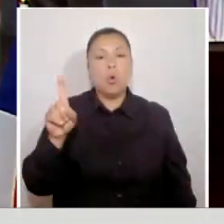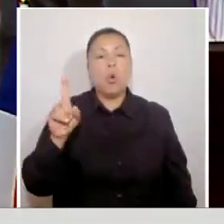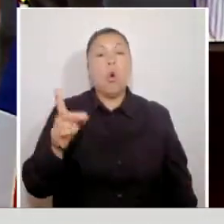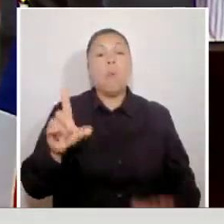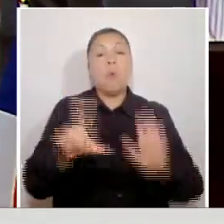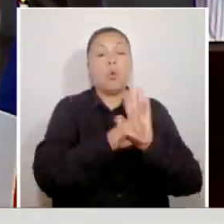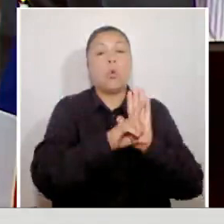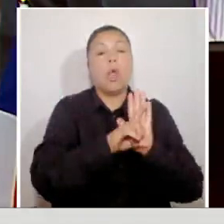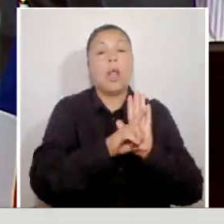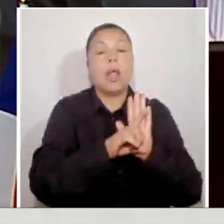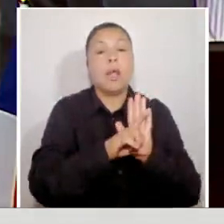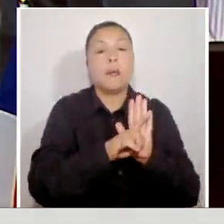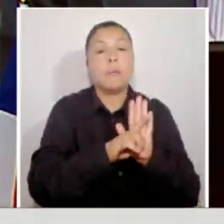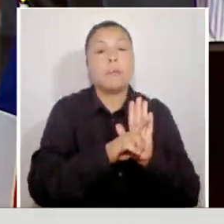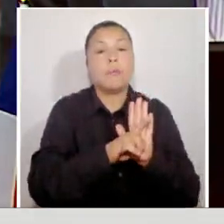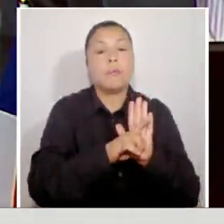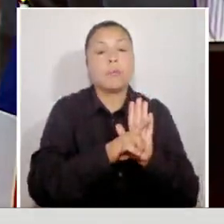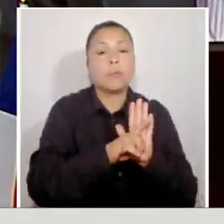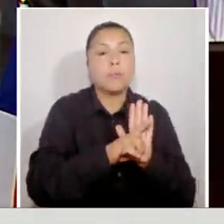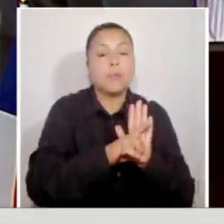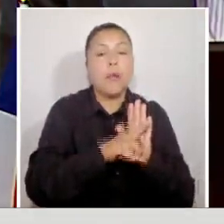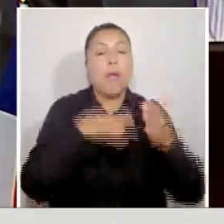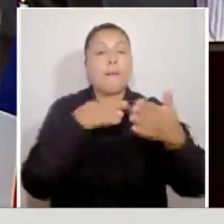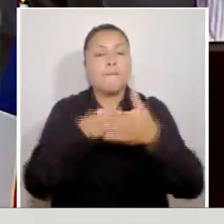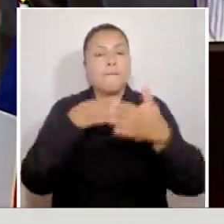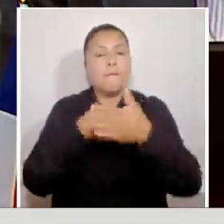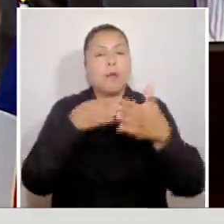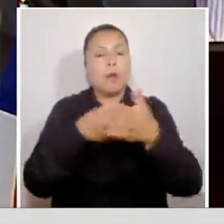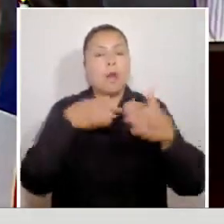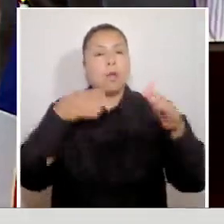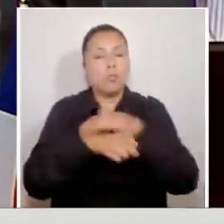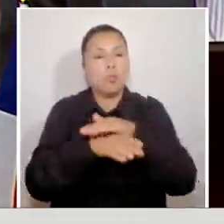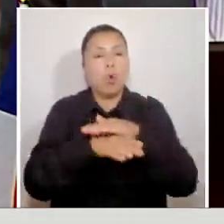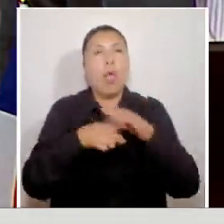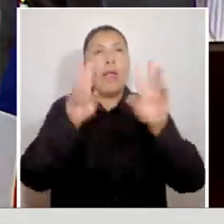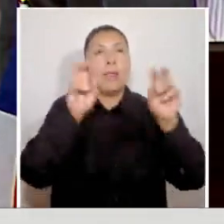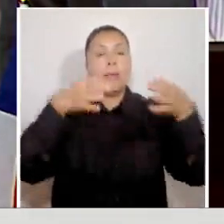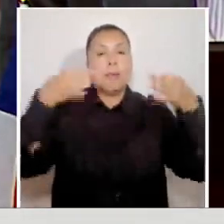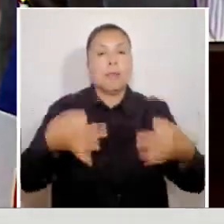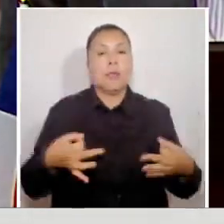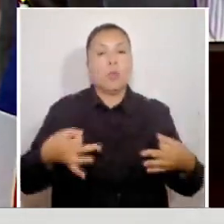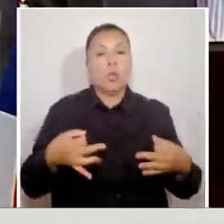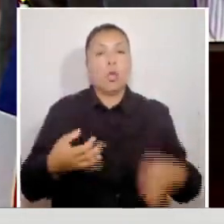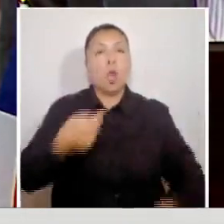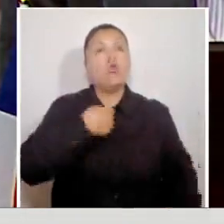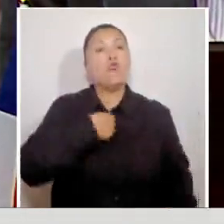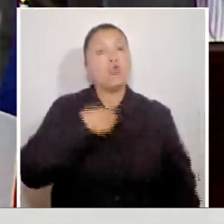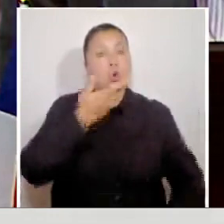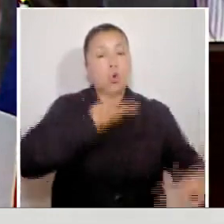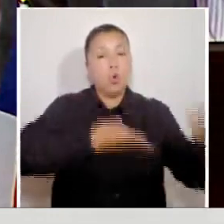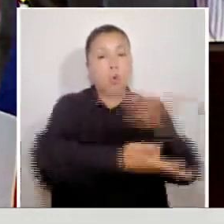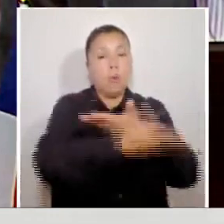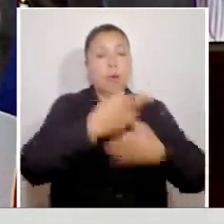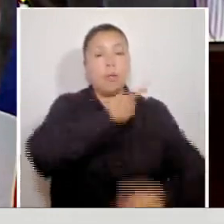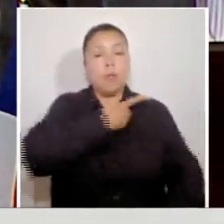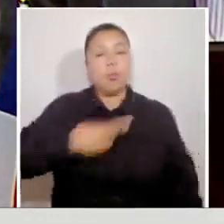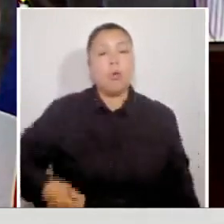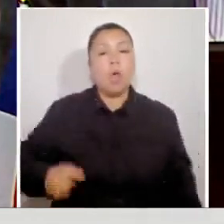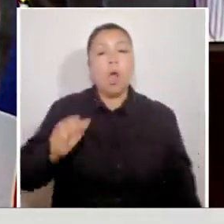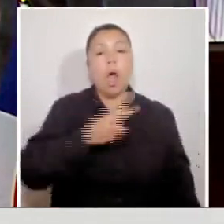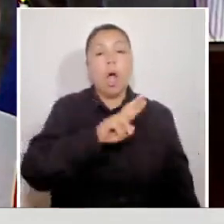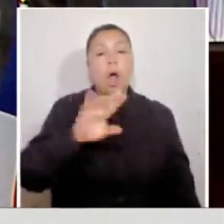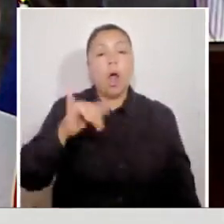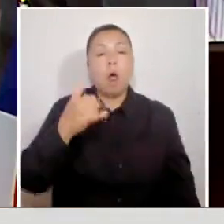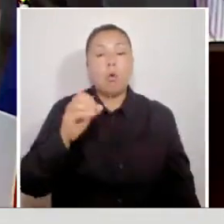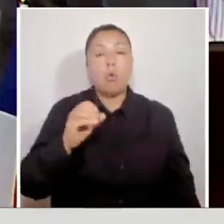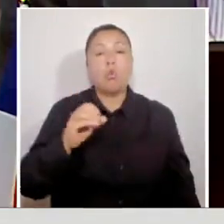busca y pone eh barreras de entrada por un tema de seguridad yo comparto lo lo que ha dicho el diputado Arroyo lo que ha dicho el diputado Tapia vamos